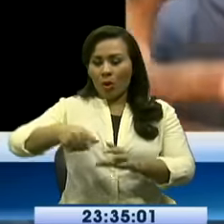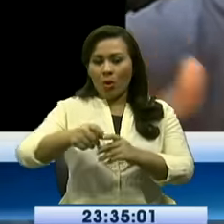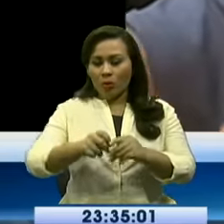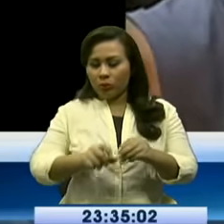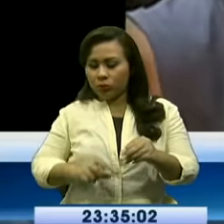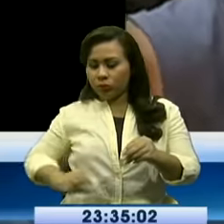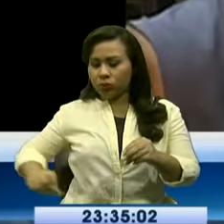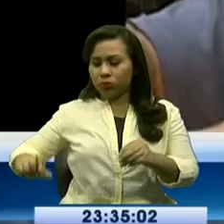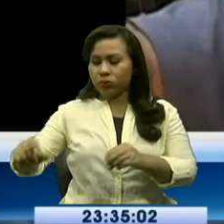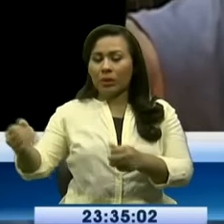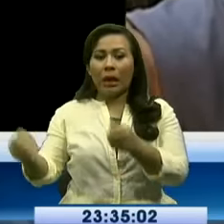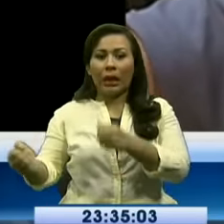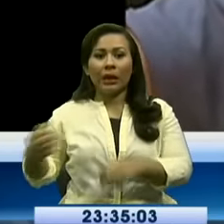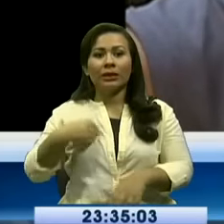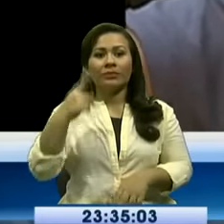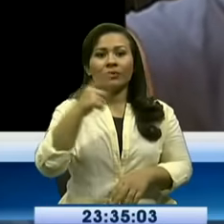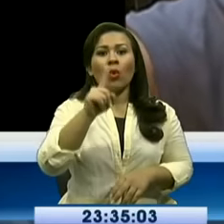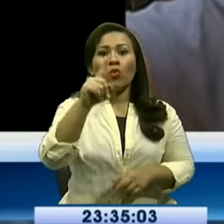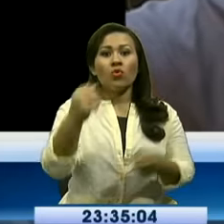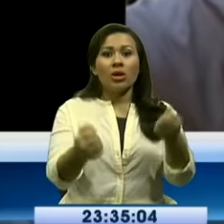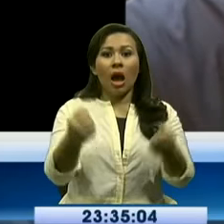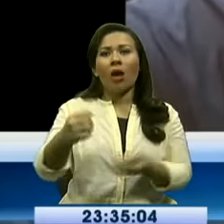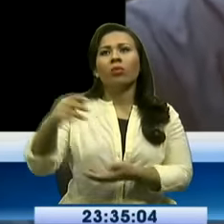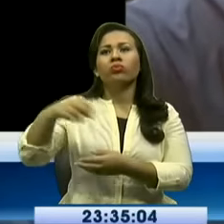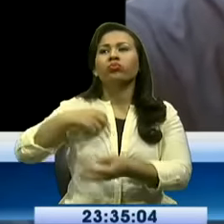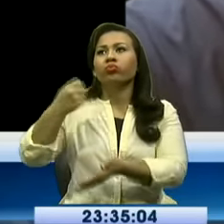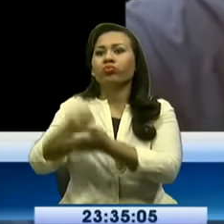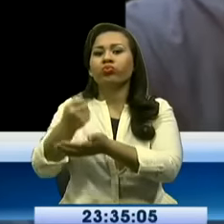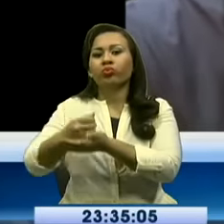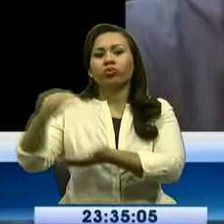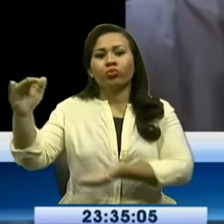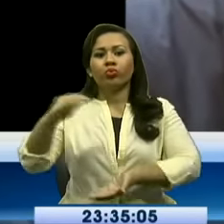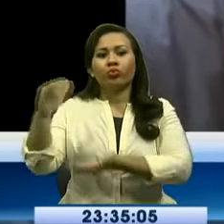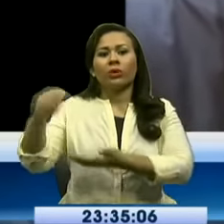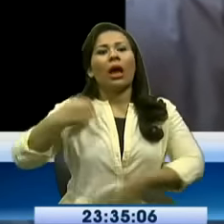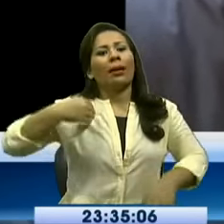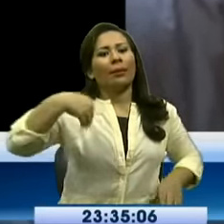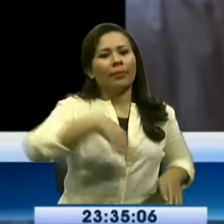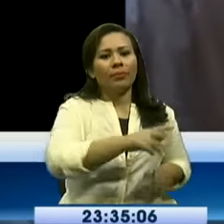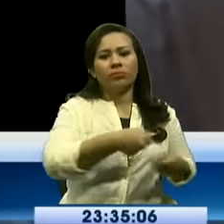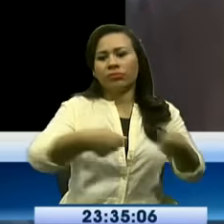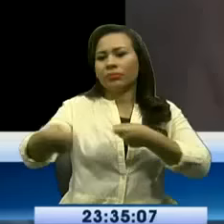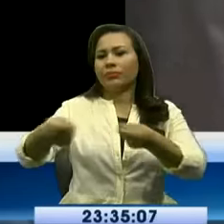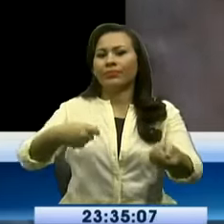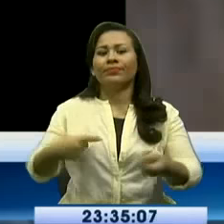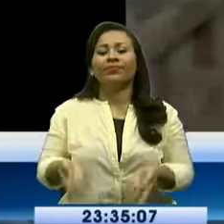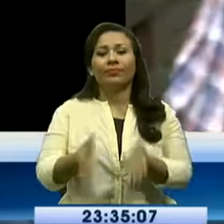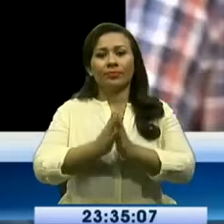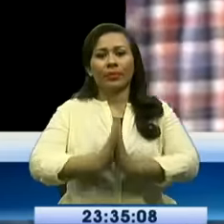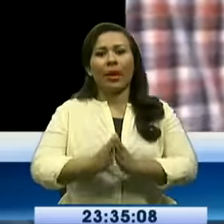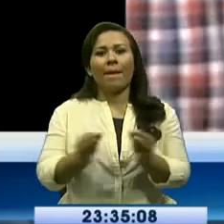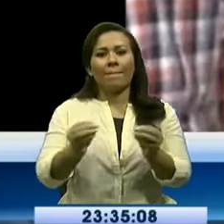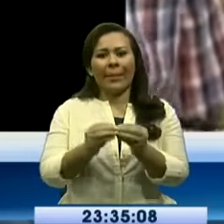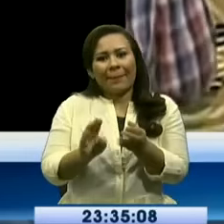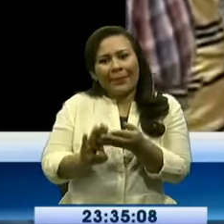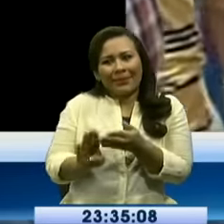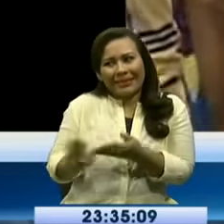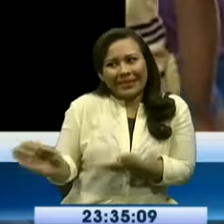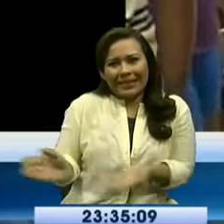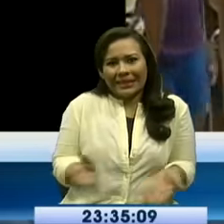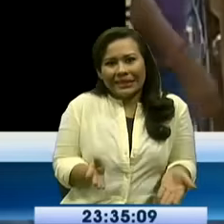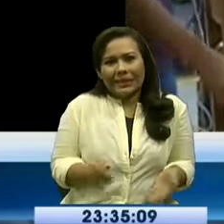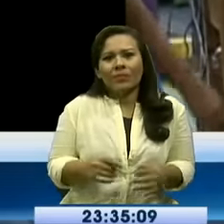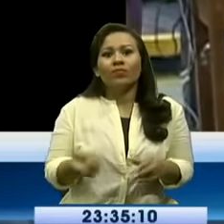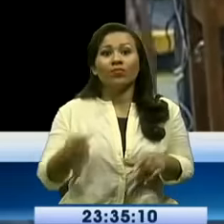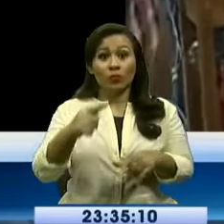vecinos, con los amigos, salíamos en un carro para poder movilizarnos. Ok, le agradecemos. Sí, bueno, le están pidiendo que les demos un poquito de paso. Amigo,